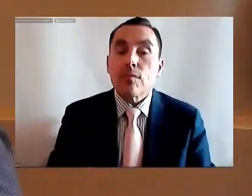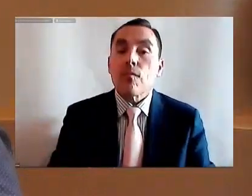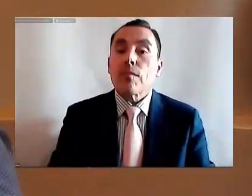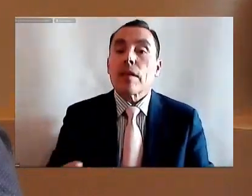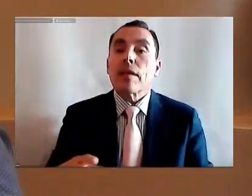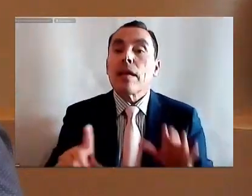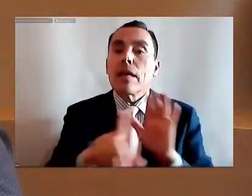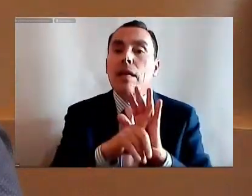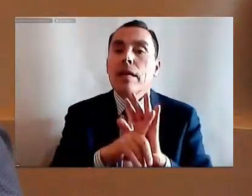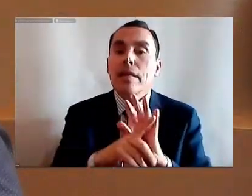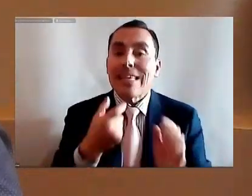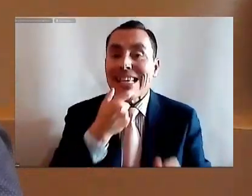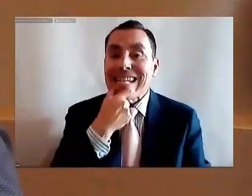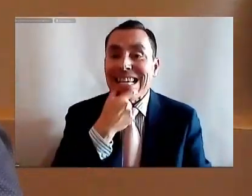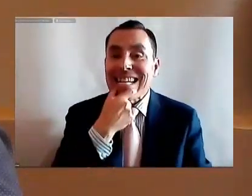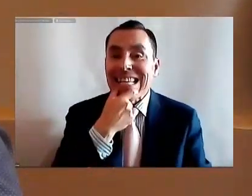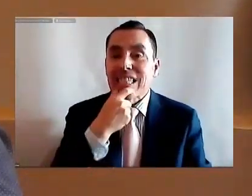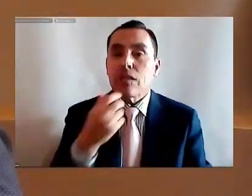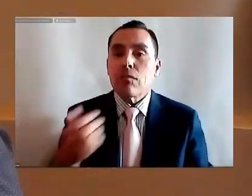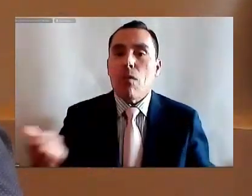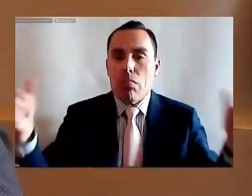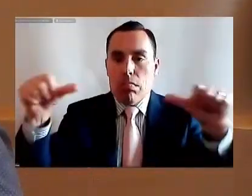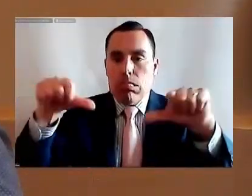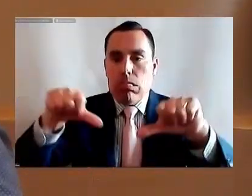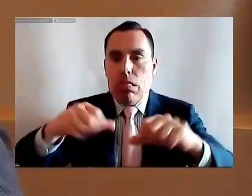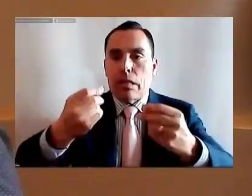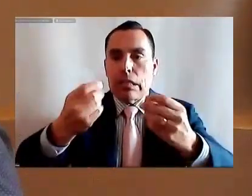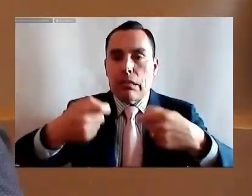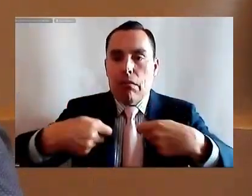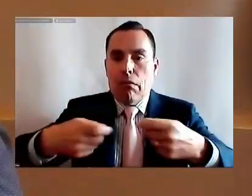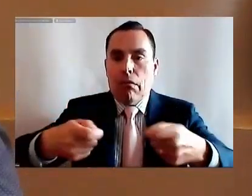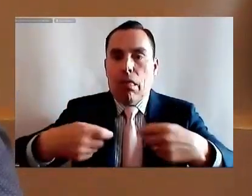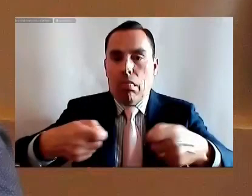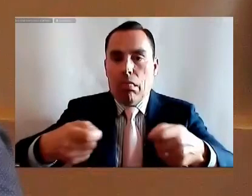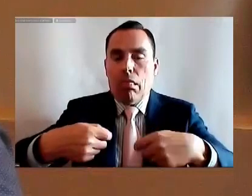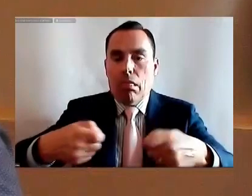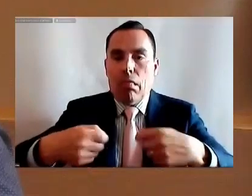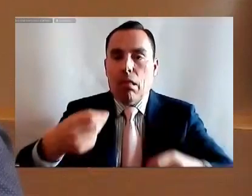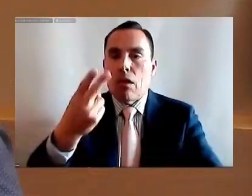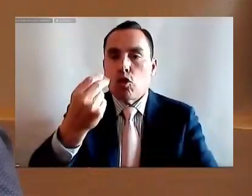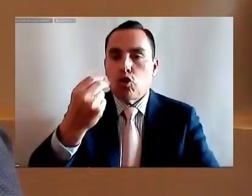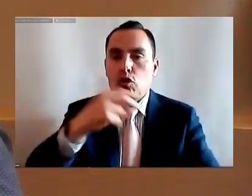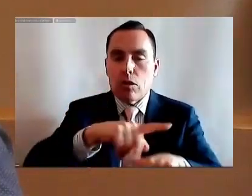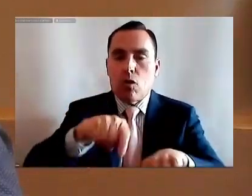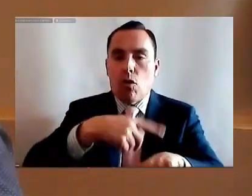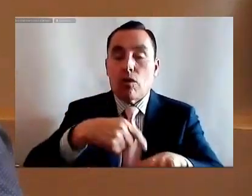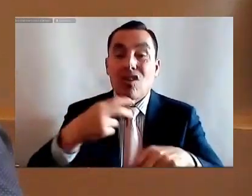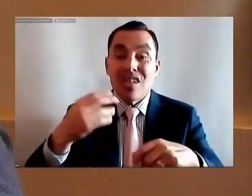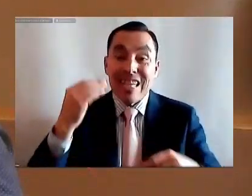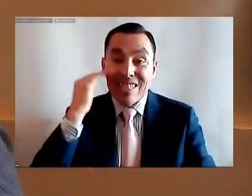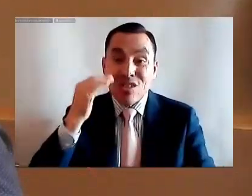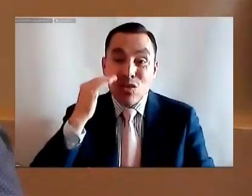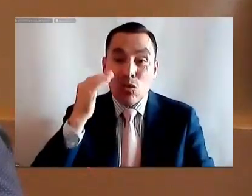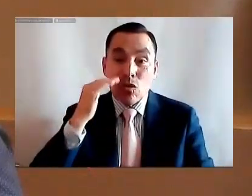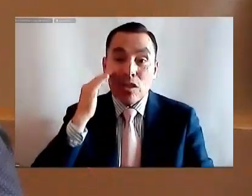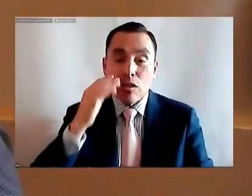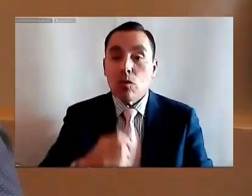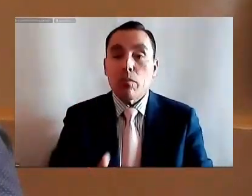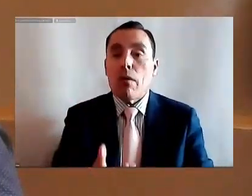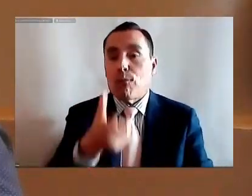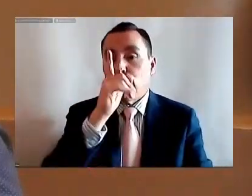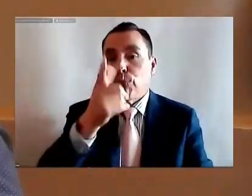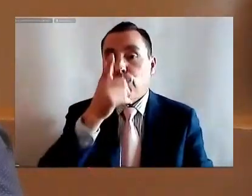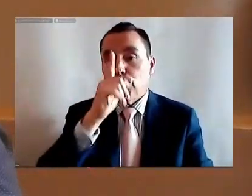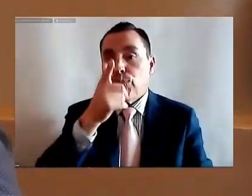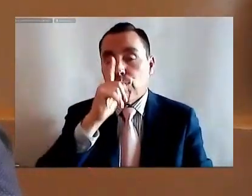Inglaterra iba a la bancarrota si los niños trabajaban solo 12 horas, que además los niños iban a ser alcohólicos por tener mucho tiempo